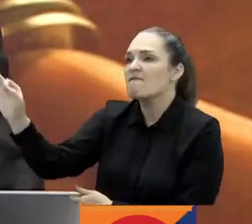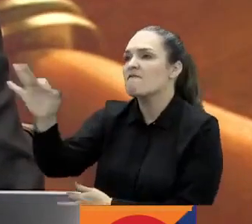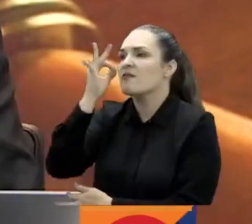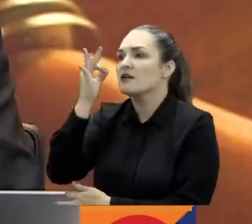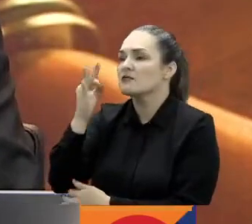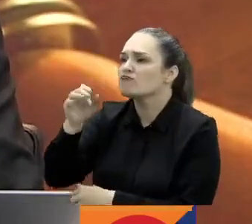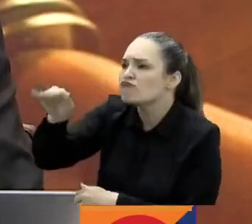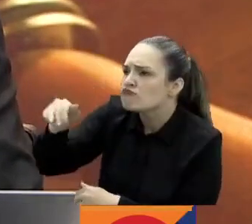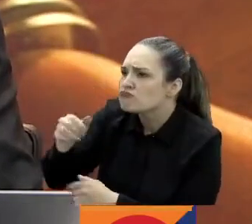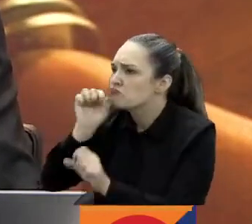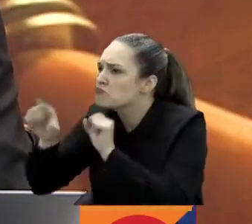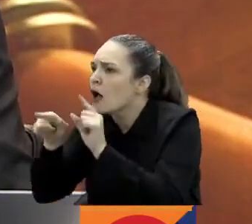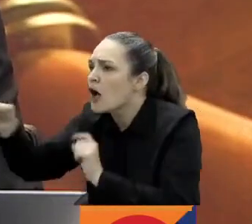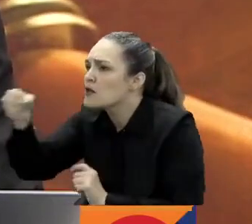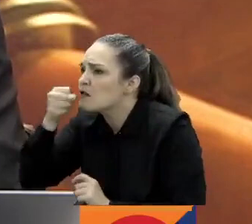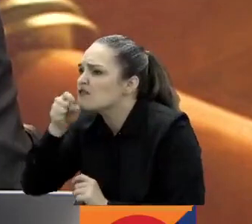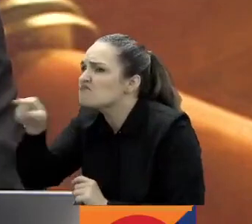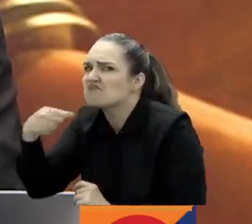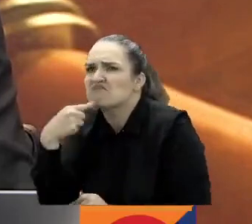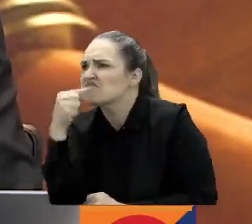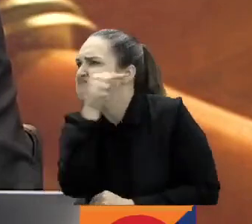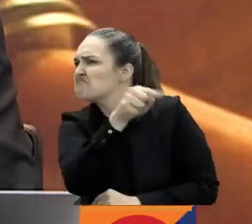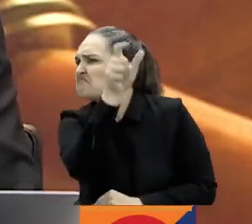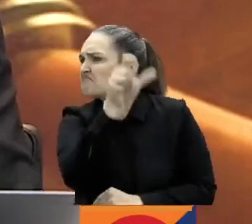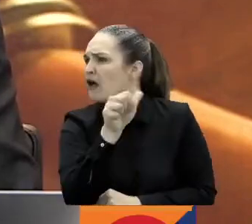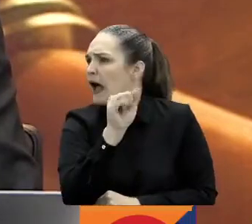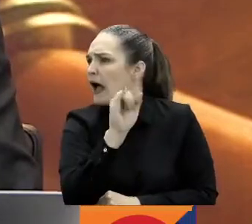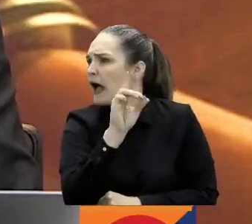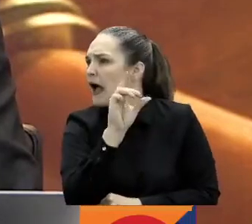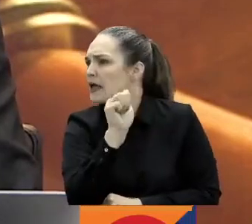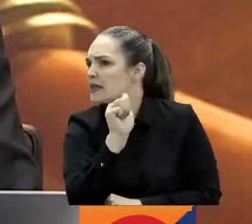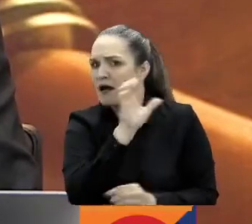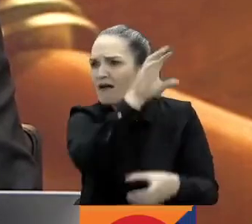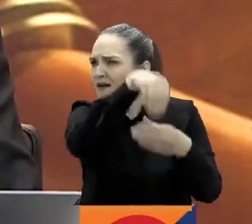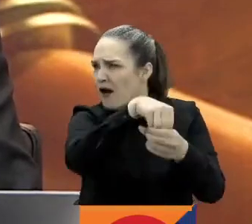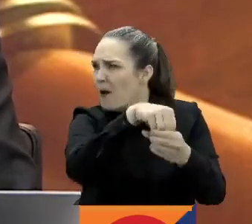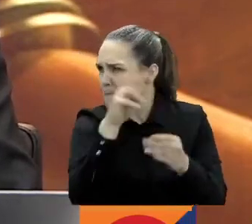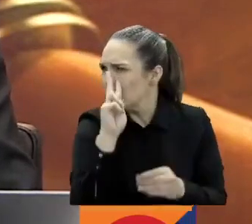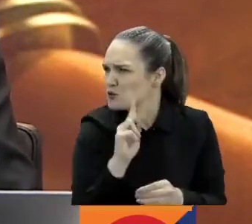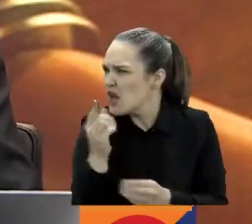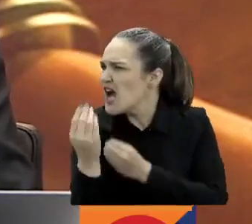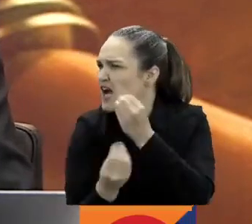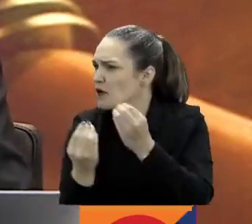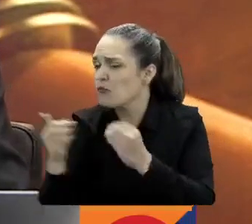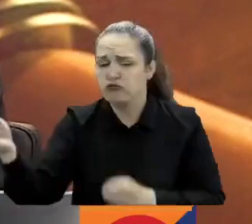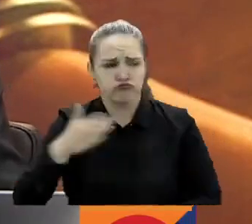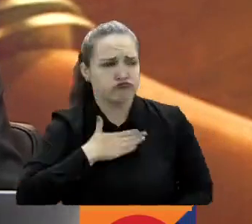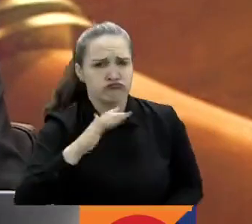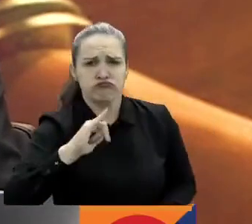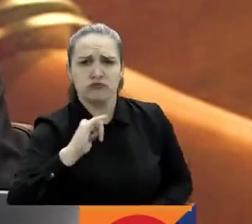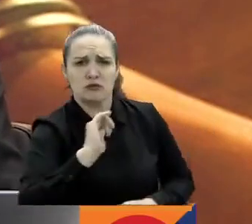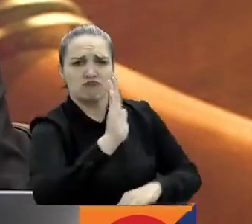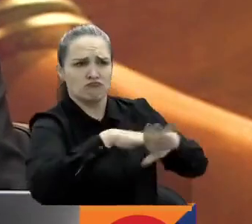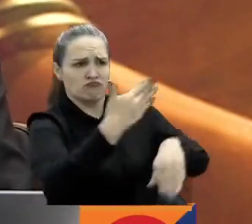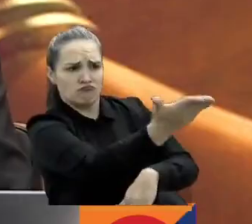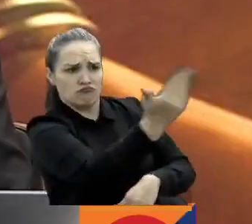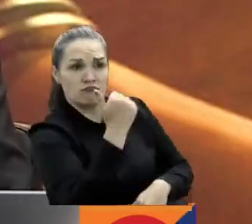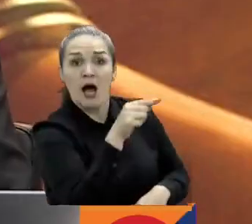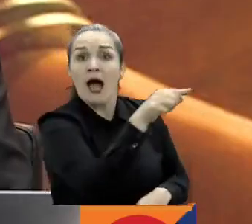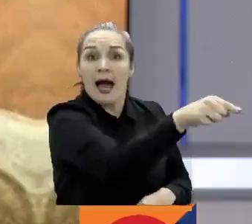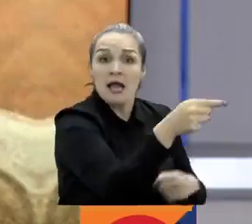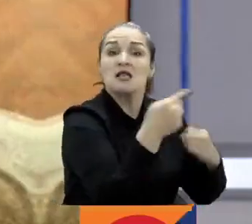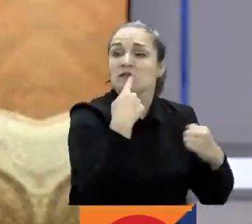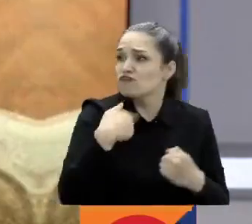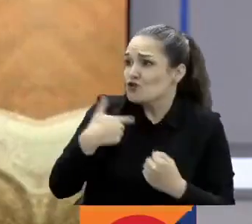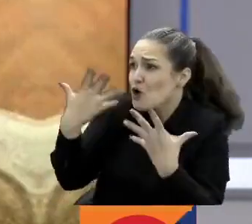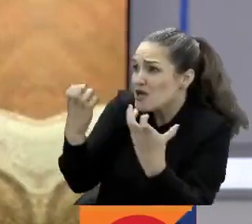está dispuesto a pedir la extradición de Aida Merlano a Colombia. Esto como respuesta a la solicitud que le hizo la ex senadora